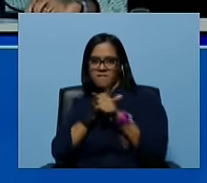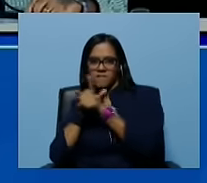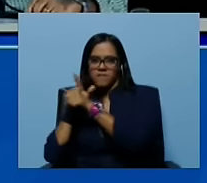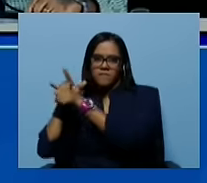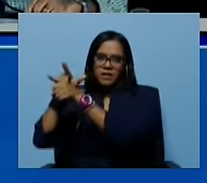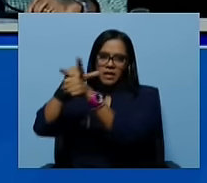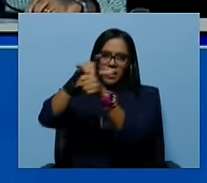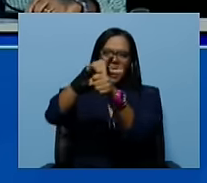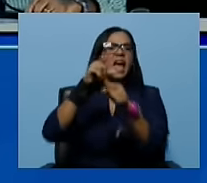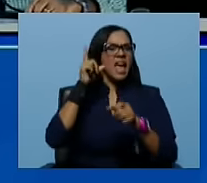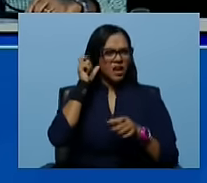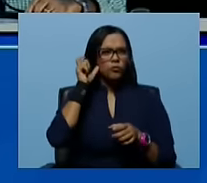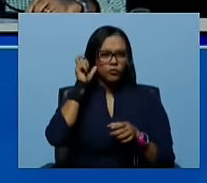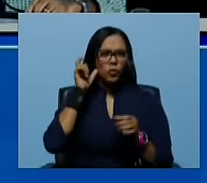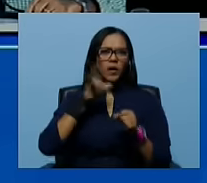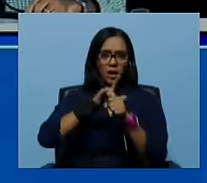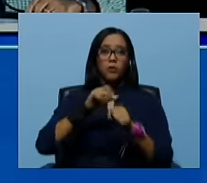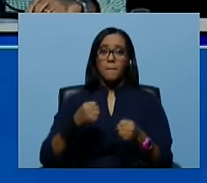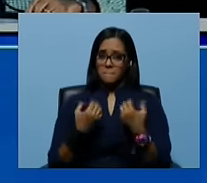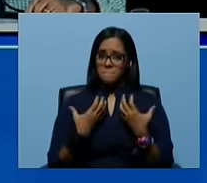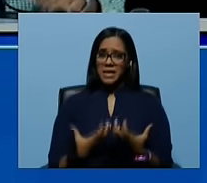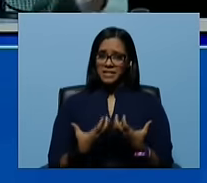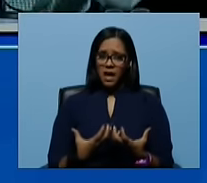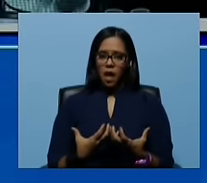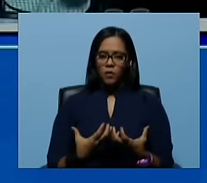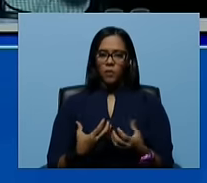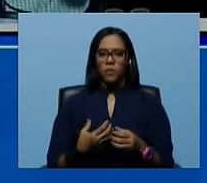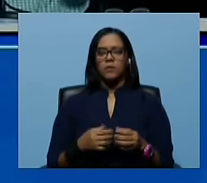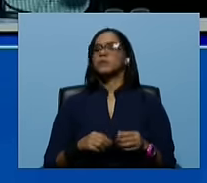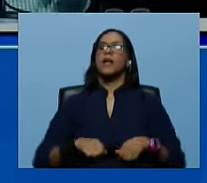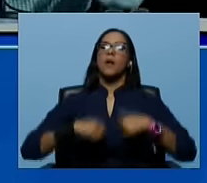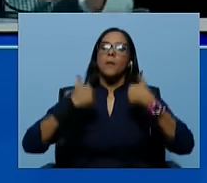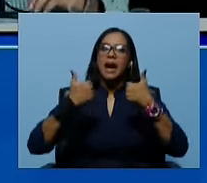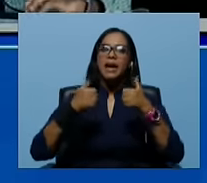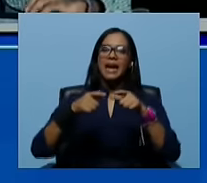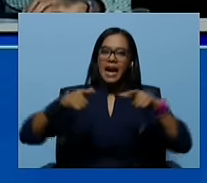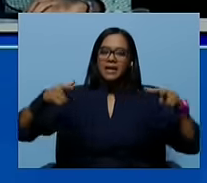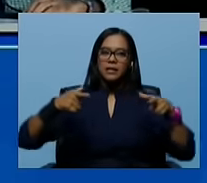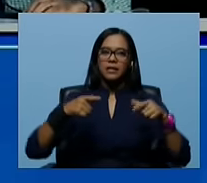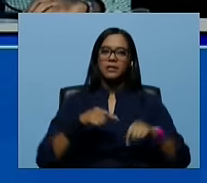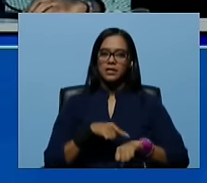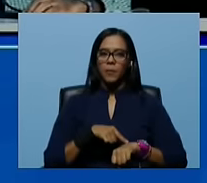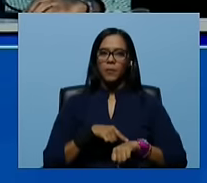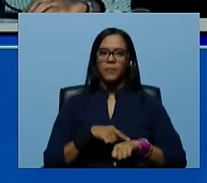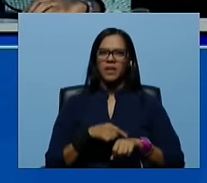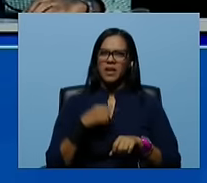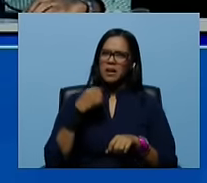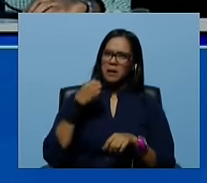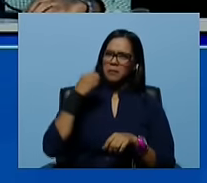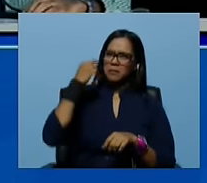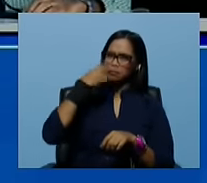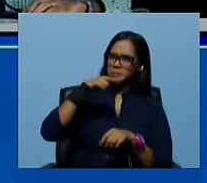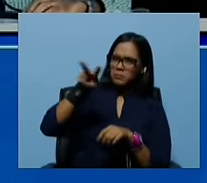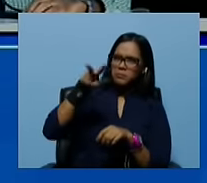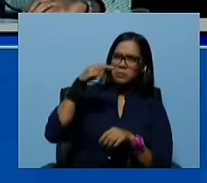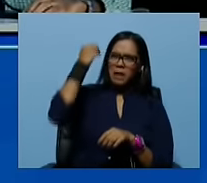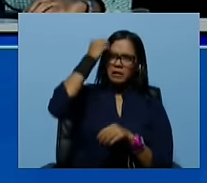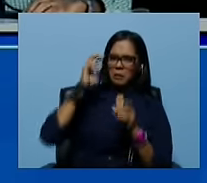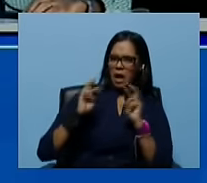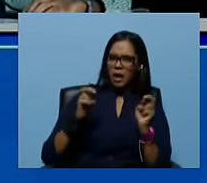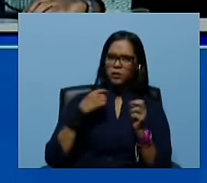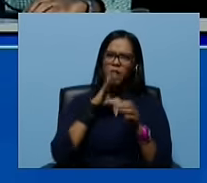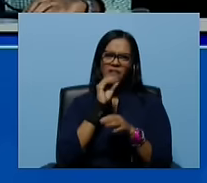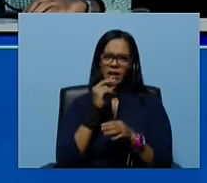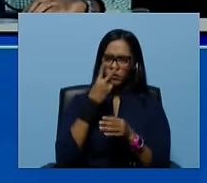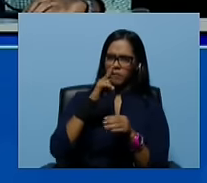escucho porque era un dron pesado, de los más grandes de la época, me pareció extraño. Yo estoy hablando y veo el